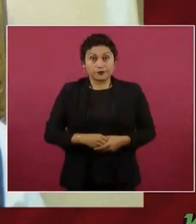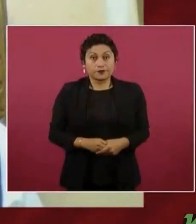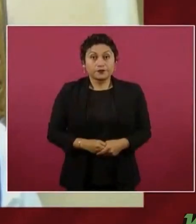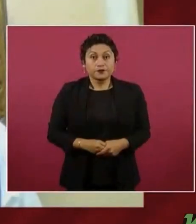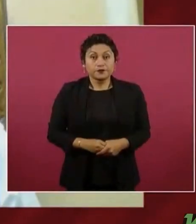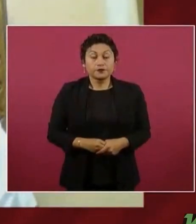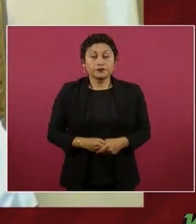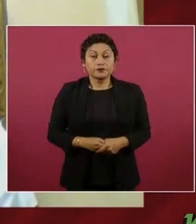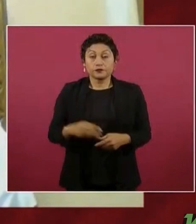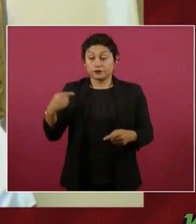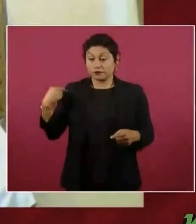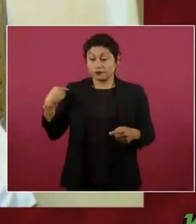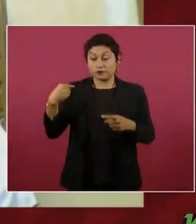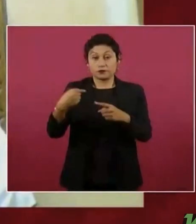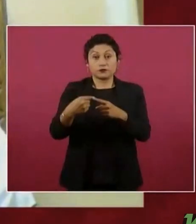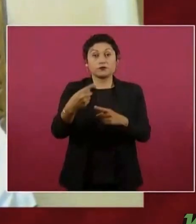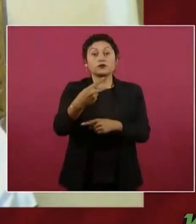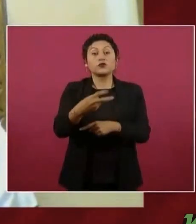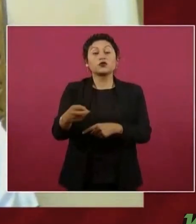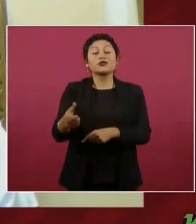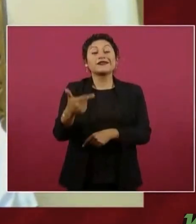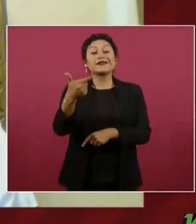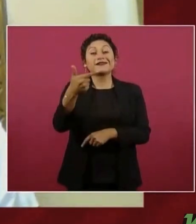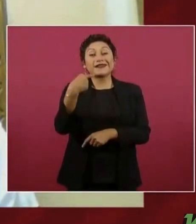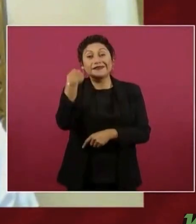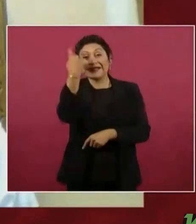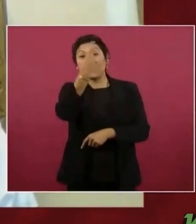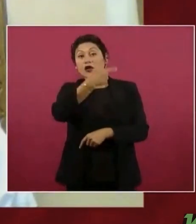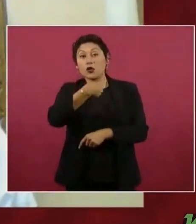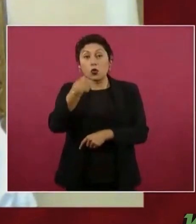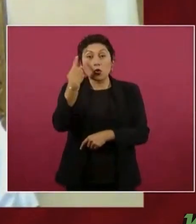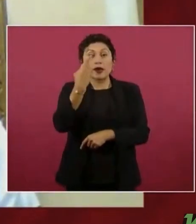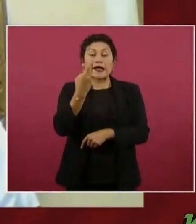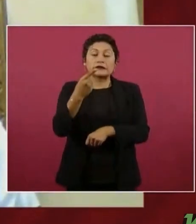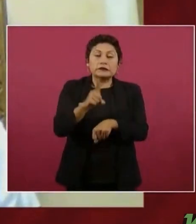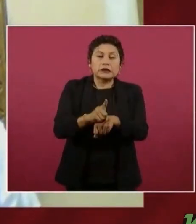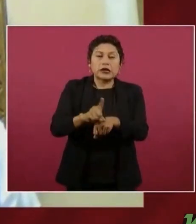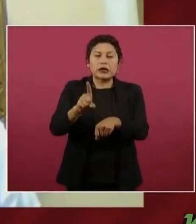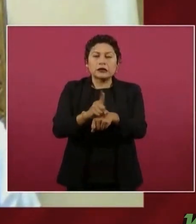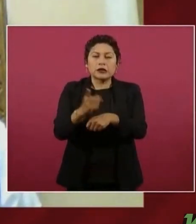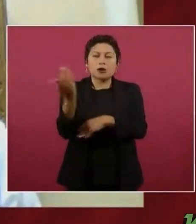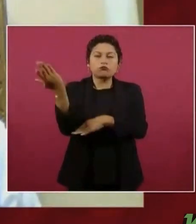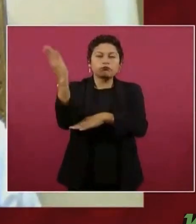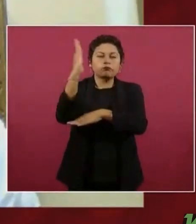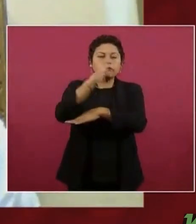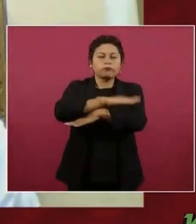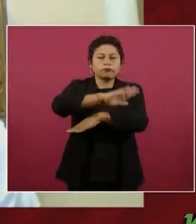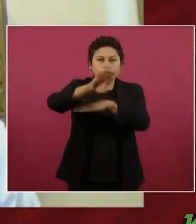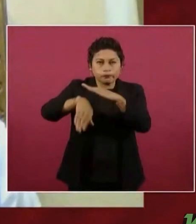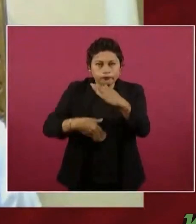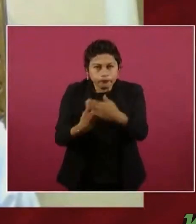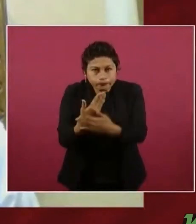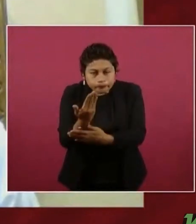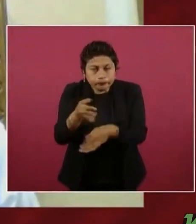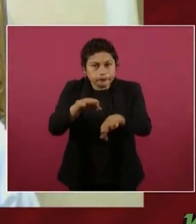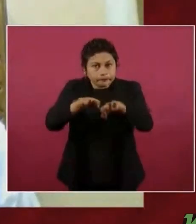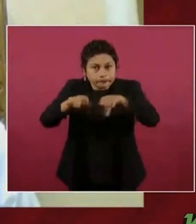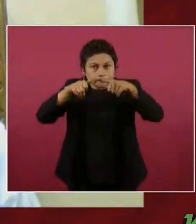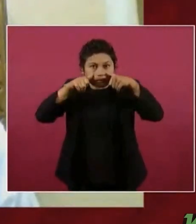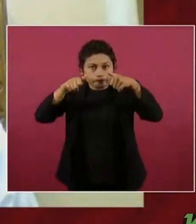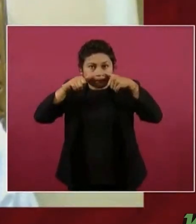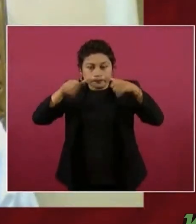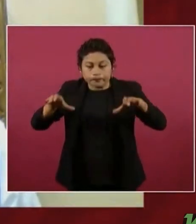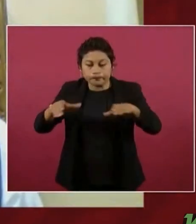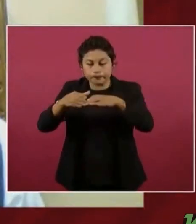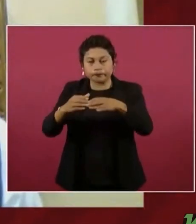están cumpliendo 207 horas de trabajo ininterrumpido en la mina de Sabinas del estado